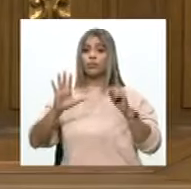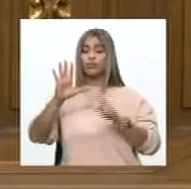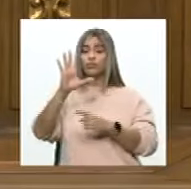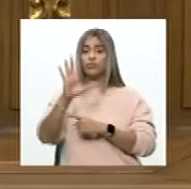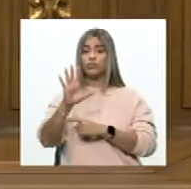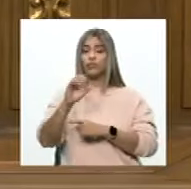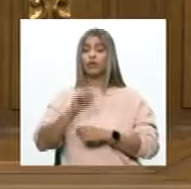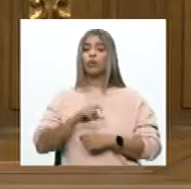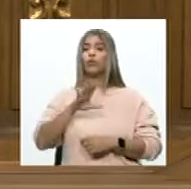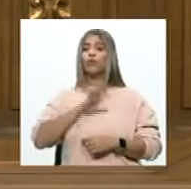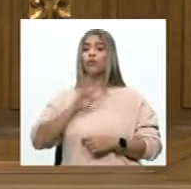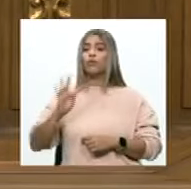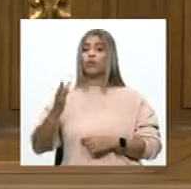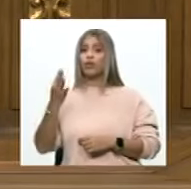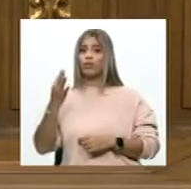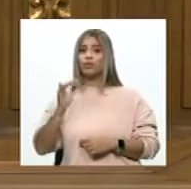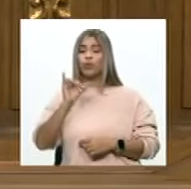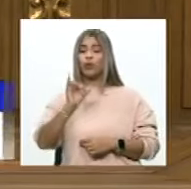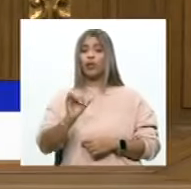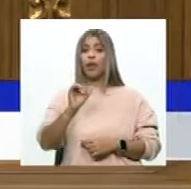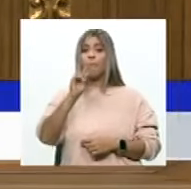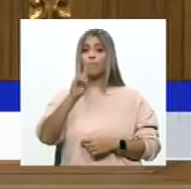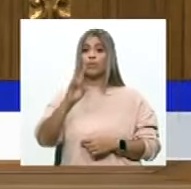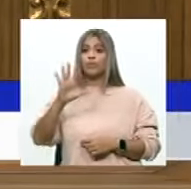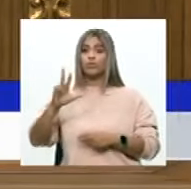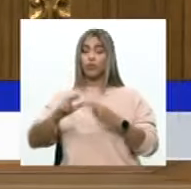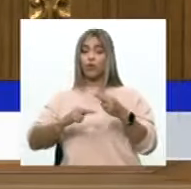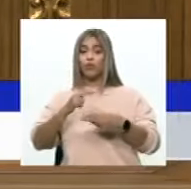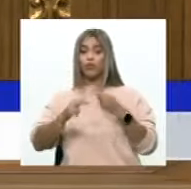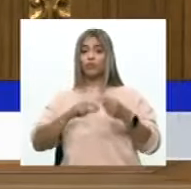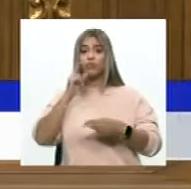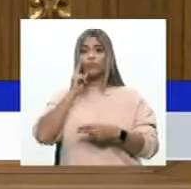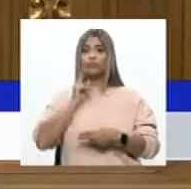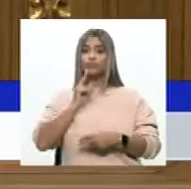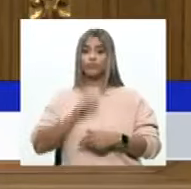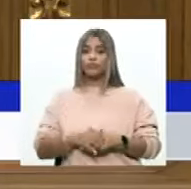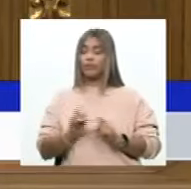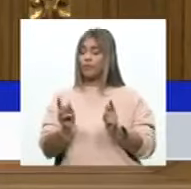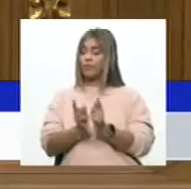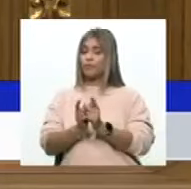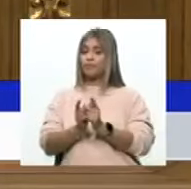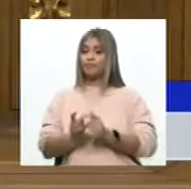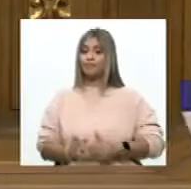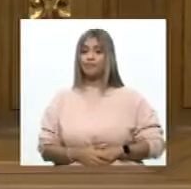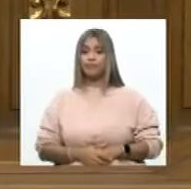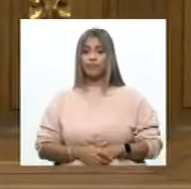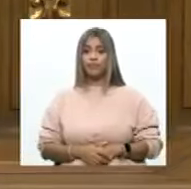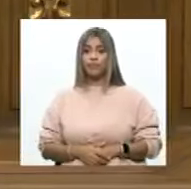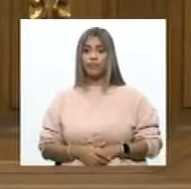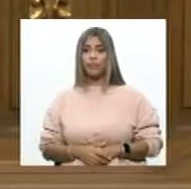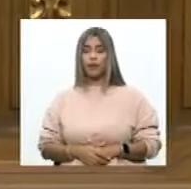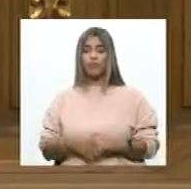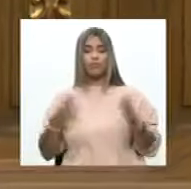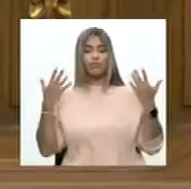165 de la federación y 25 de la revolución bolivariana. Es todo.